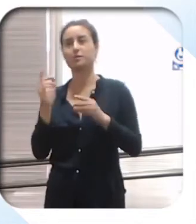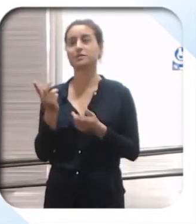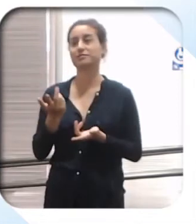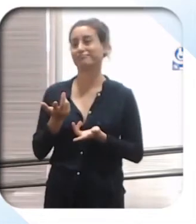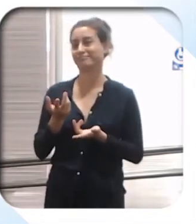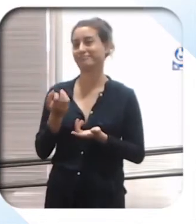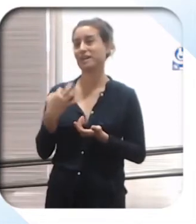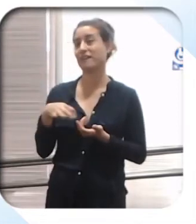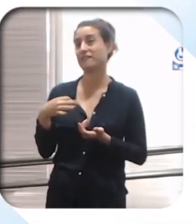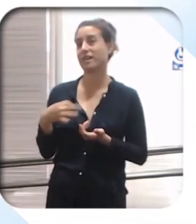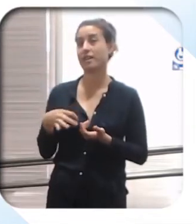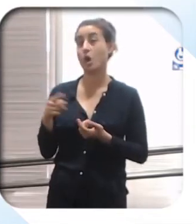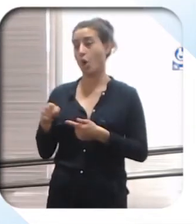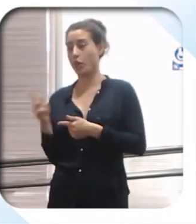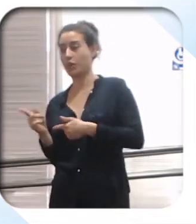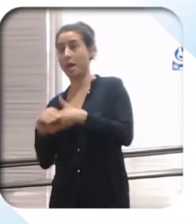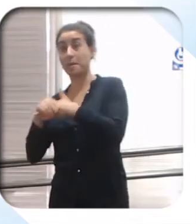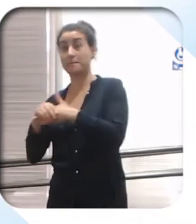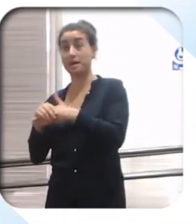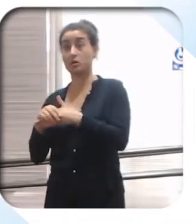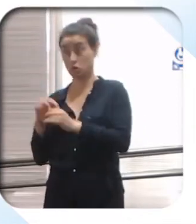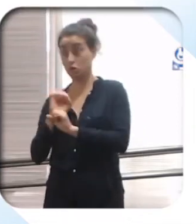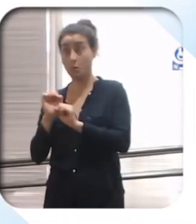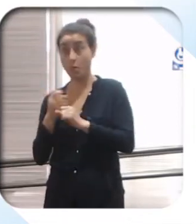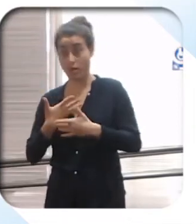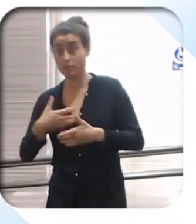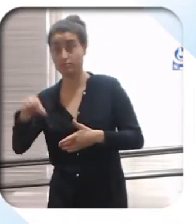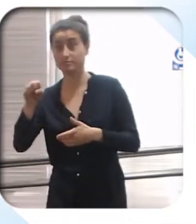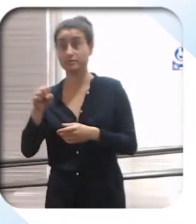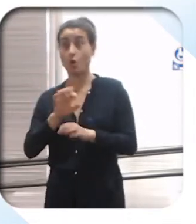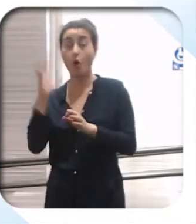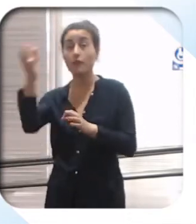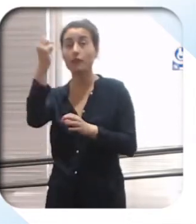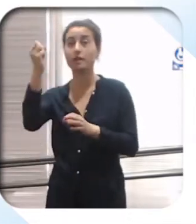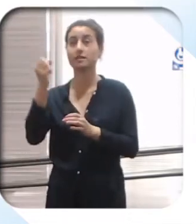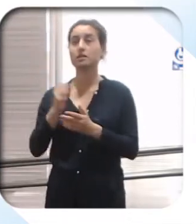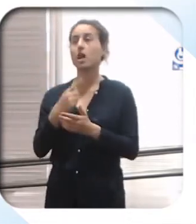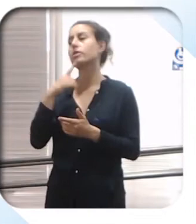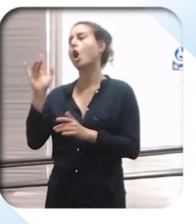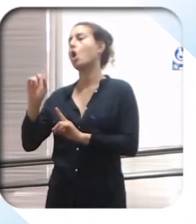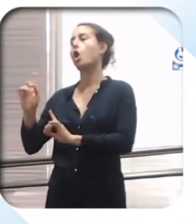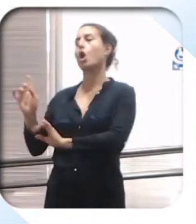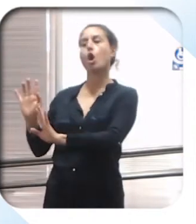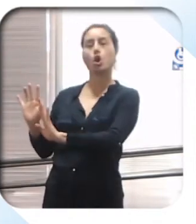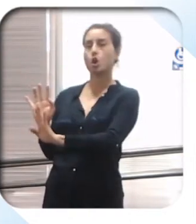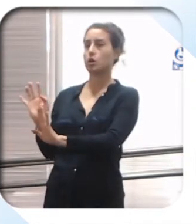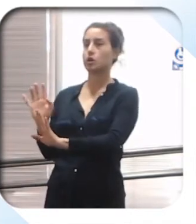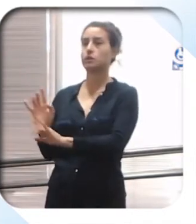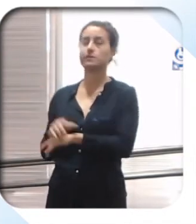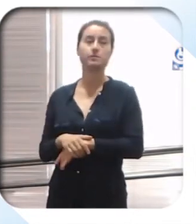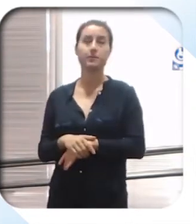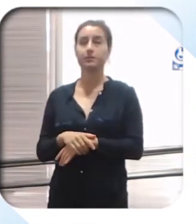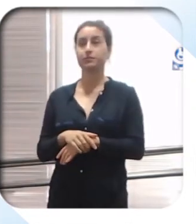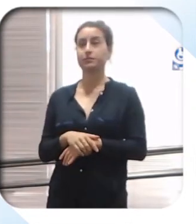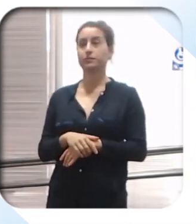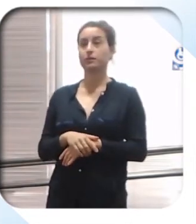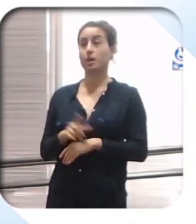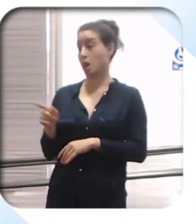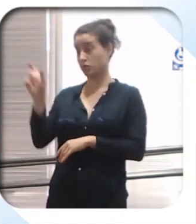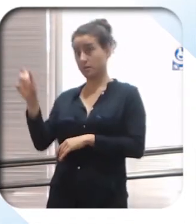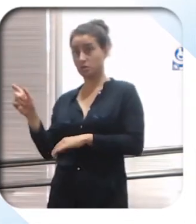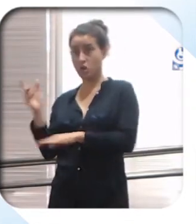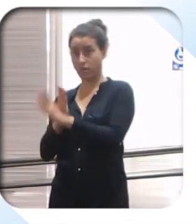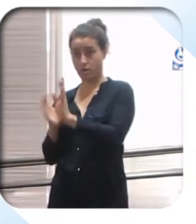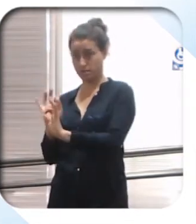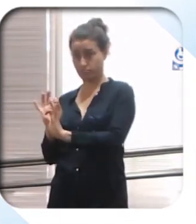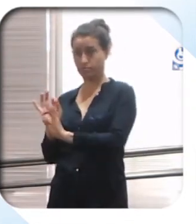cuando otra de las amigas se ofrecía para ir a buscar a la persona, le decían que no, porque se iba a la otra persona no tenía discapacidad,